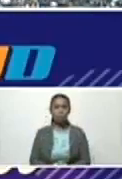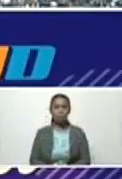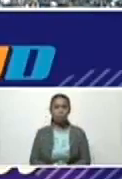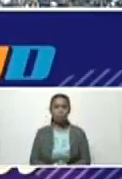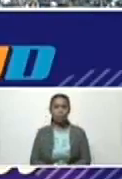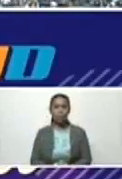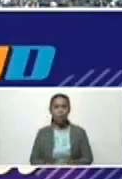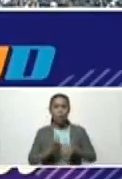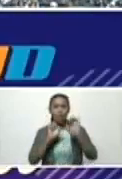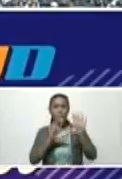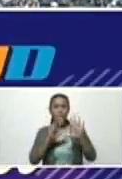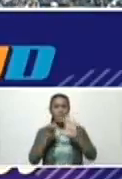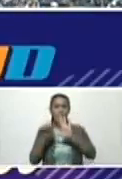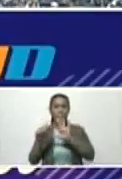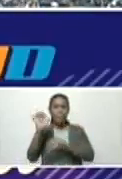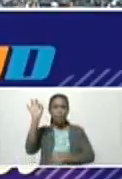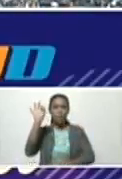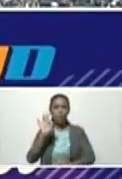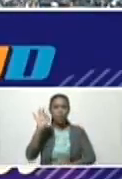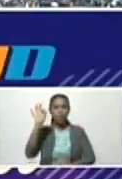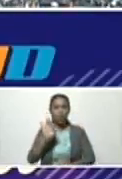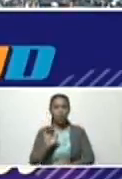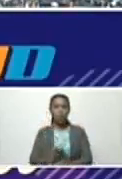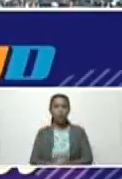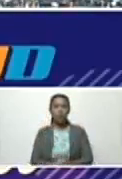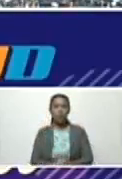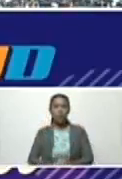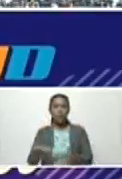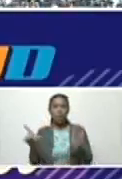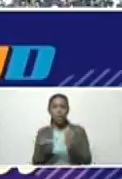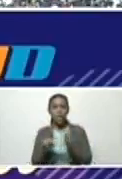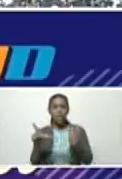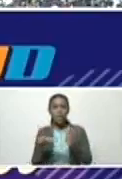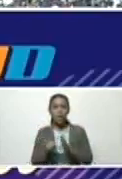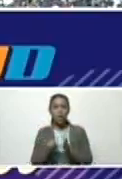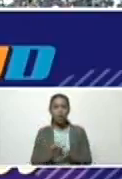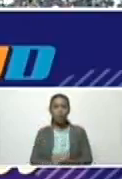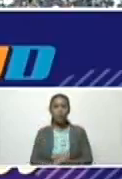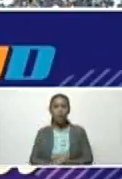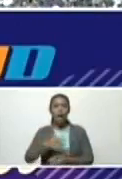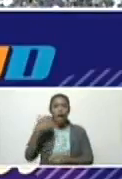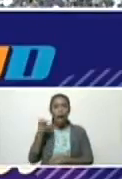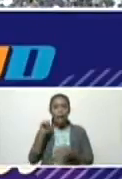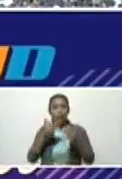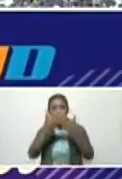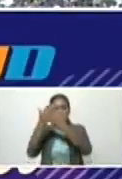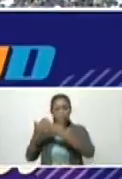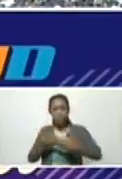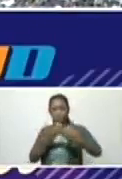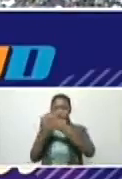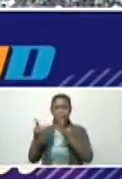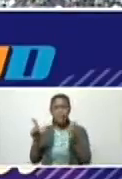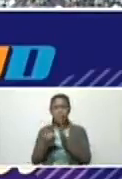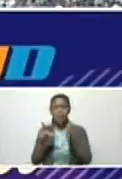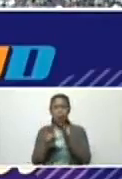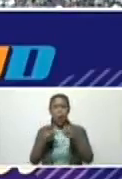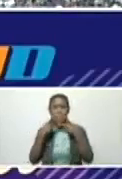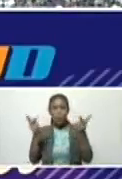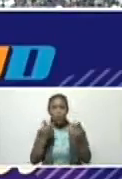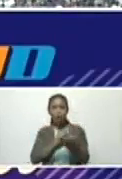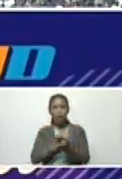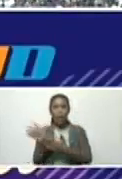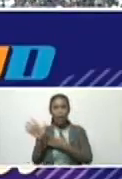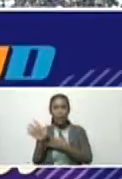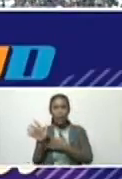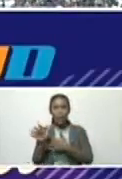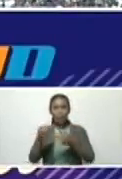El 86% de los liceístas estudian en liceos públicos, gratuitos y de